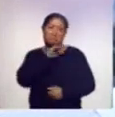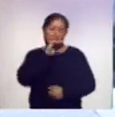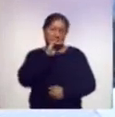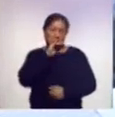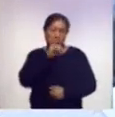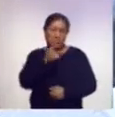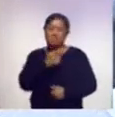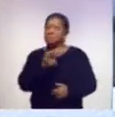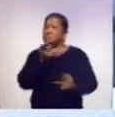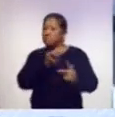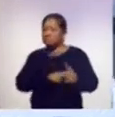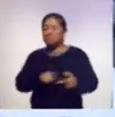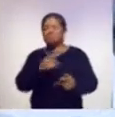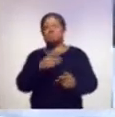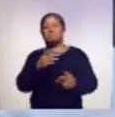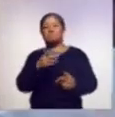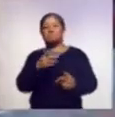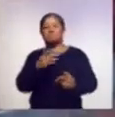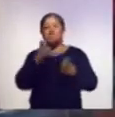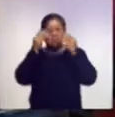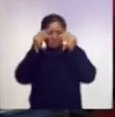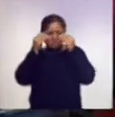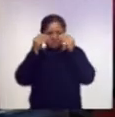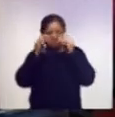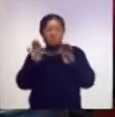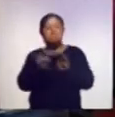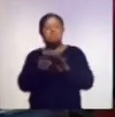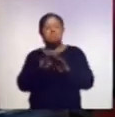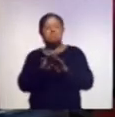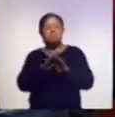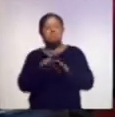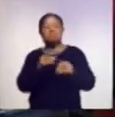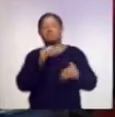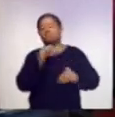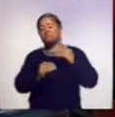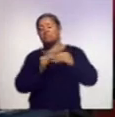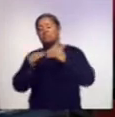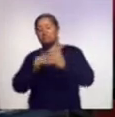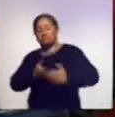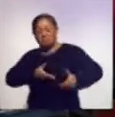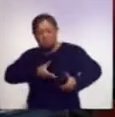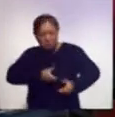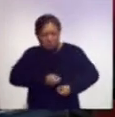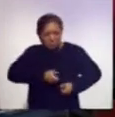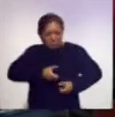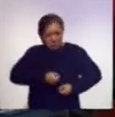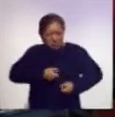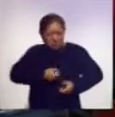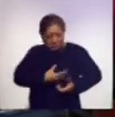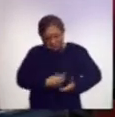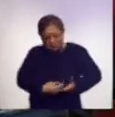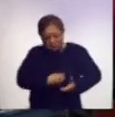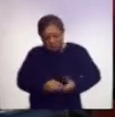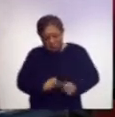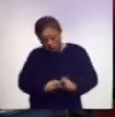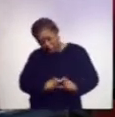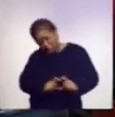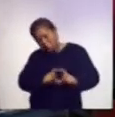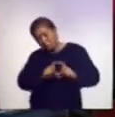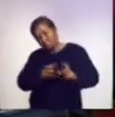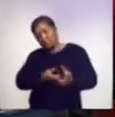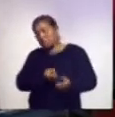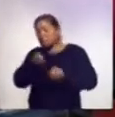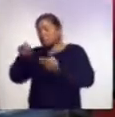a informar y capacitar sobre cómo va a ser el proceso de extracción para empezar a enviar la leche cuanto antes, desde